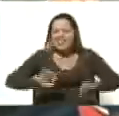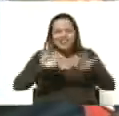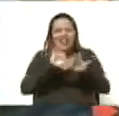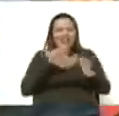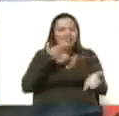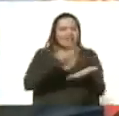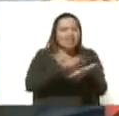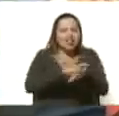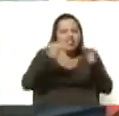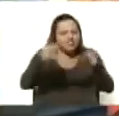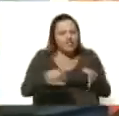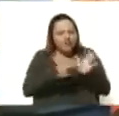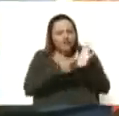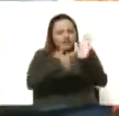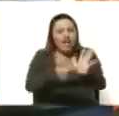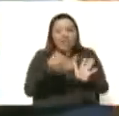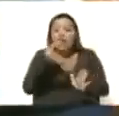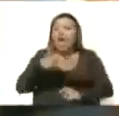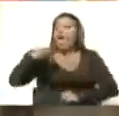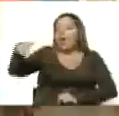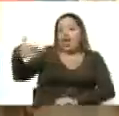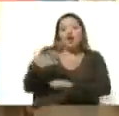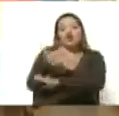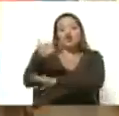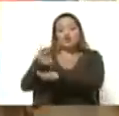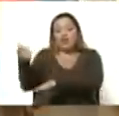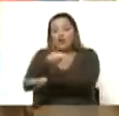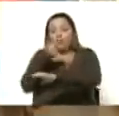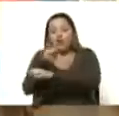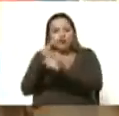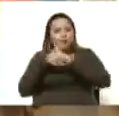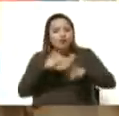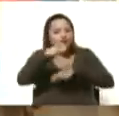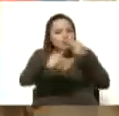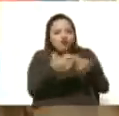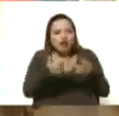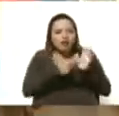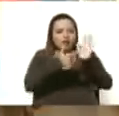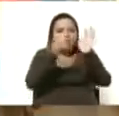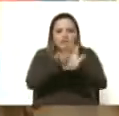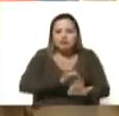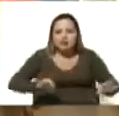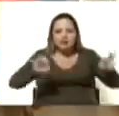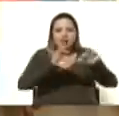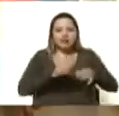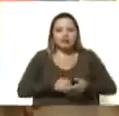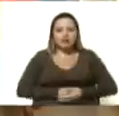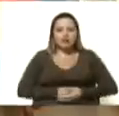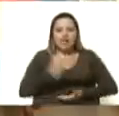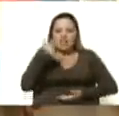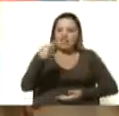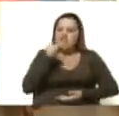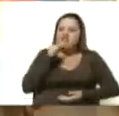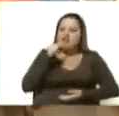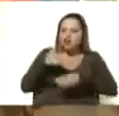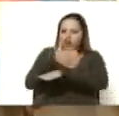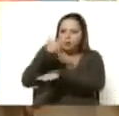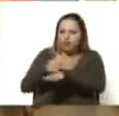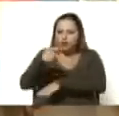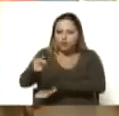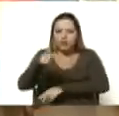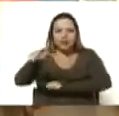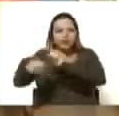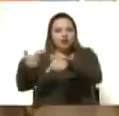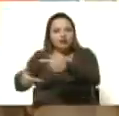nada, lanzaron esa premisa para, sin lugar a dudas, distraer su responsabilidad, pero al mismo tiempo afectar y